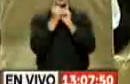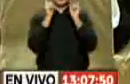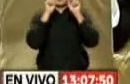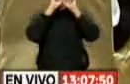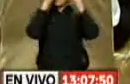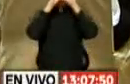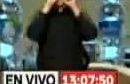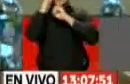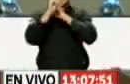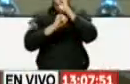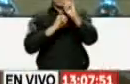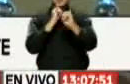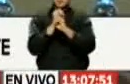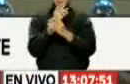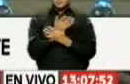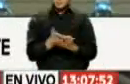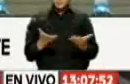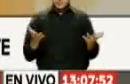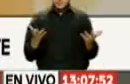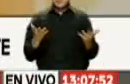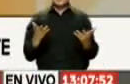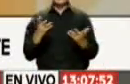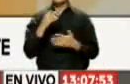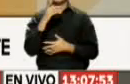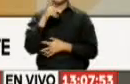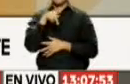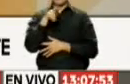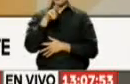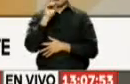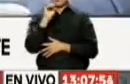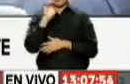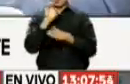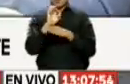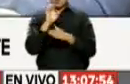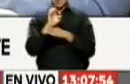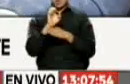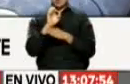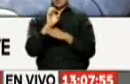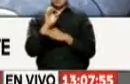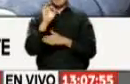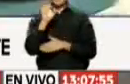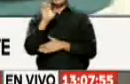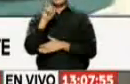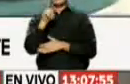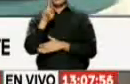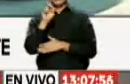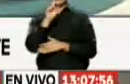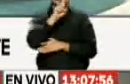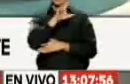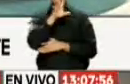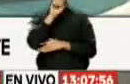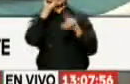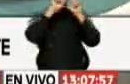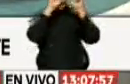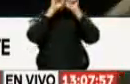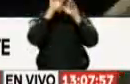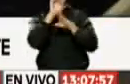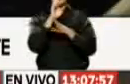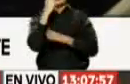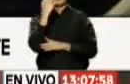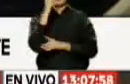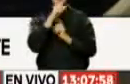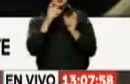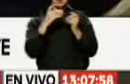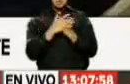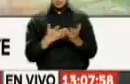empresarial Internacionalízate, organizado por ProEcuador y FedExport, que reúne a 150 productores ecuatorianos con 15